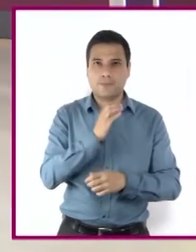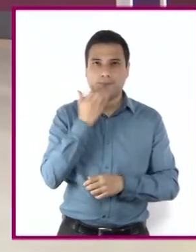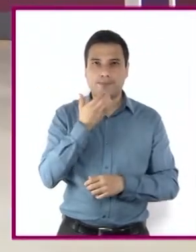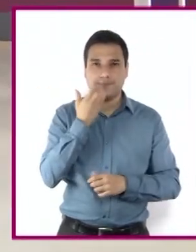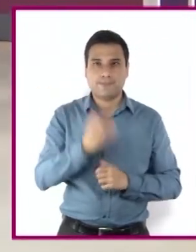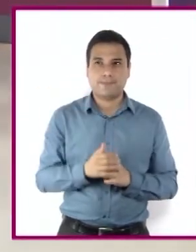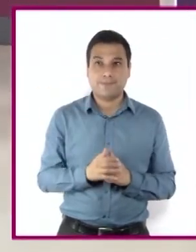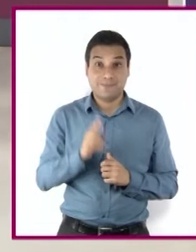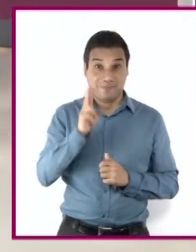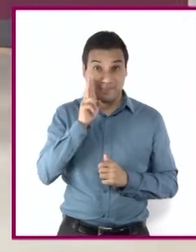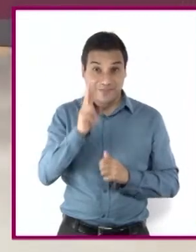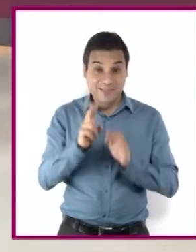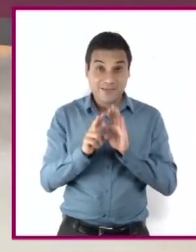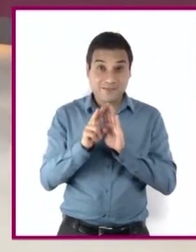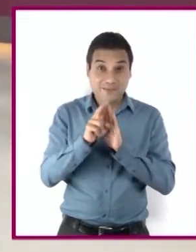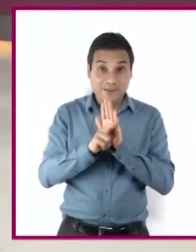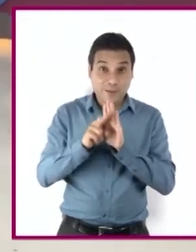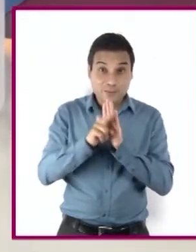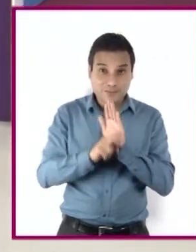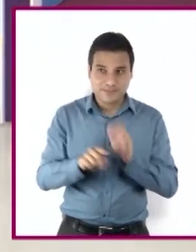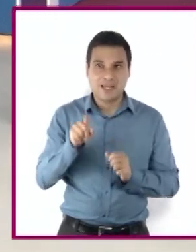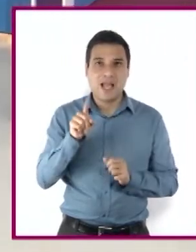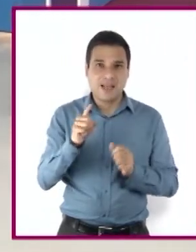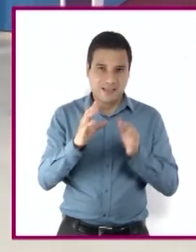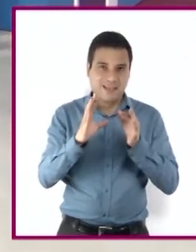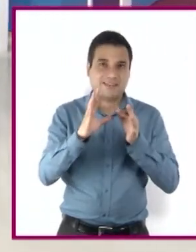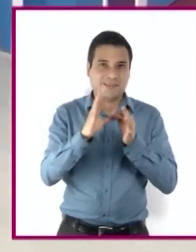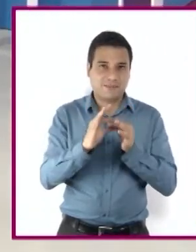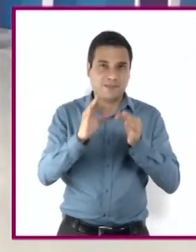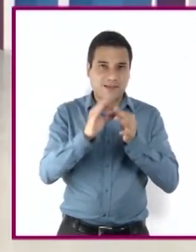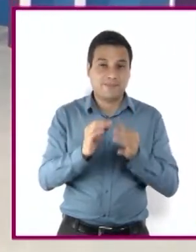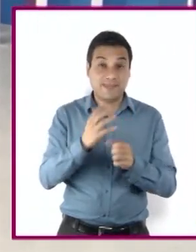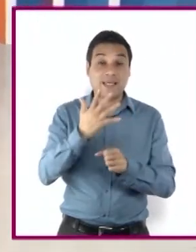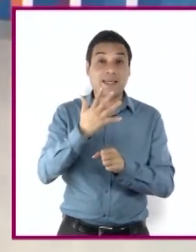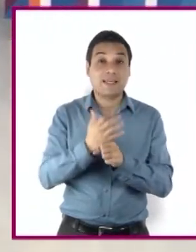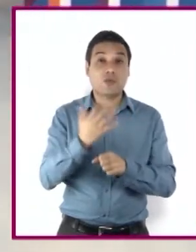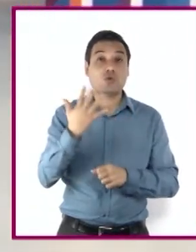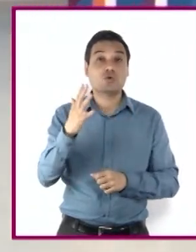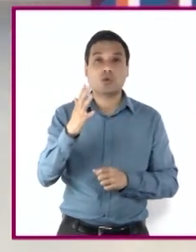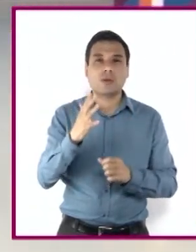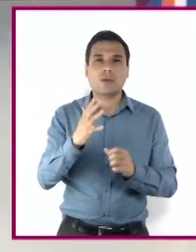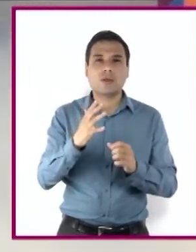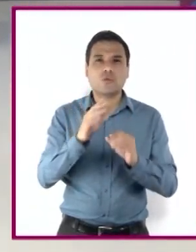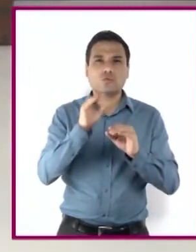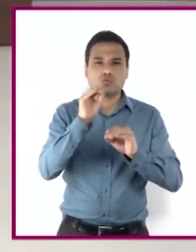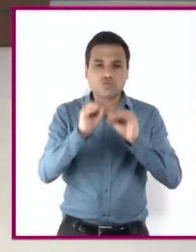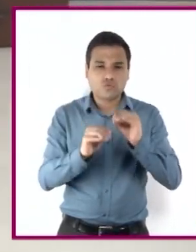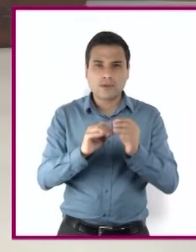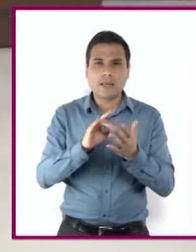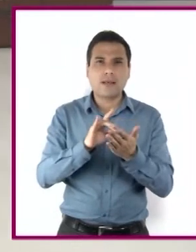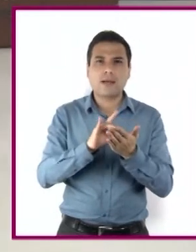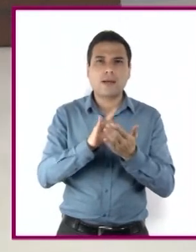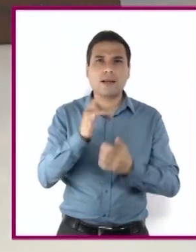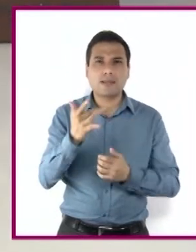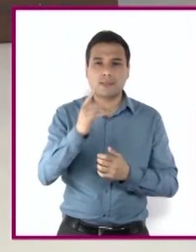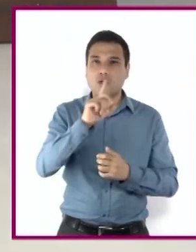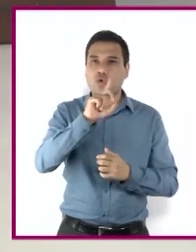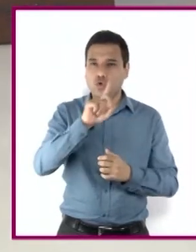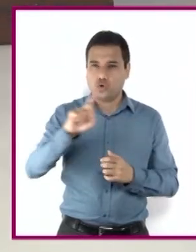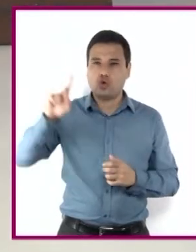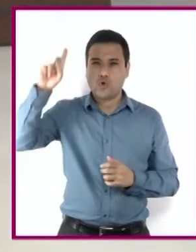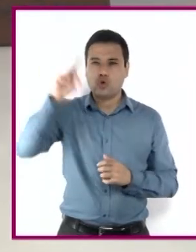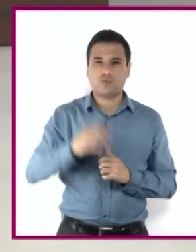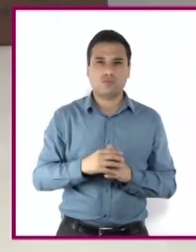En el video anterior pudimos observar y escuchar que el quinto sol fue creado por el sacrificio de los dioses, lo